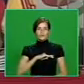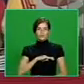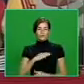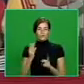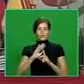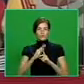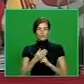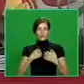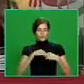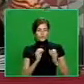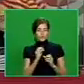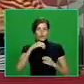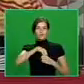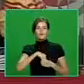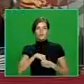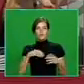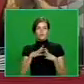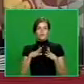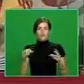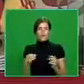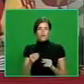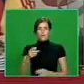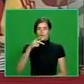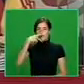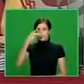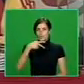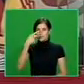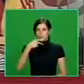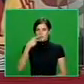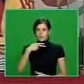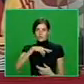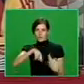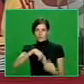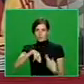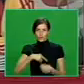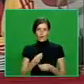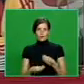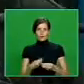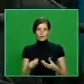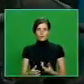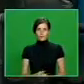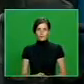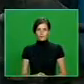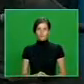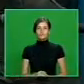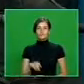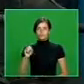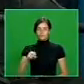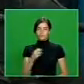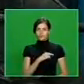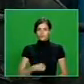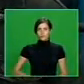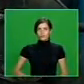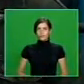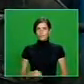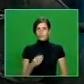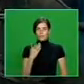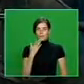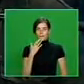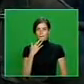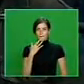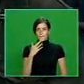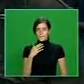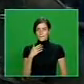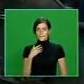cultura corazón adentro y de todas estas políticas que la revolución ad sí presidente fíjese que desde